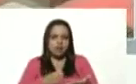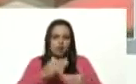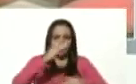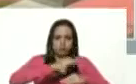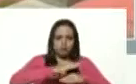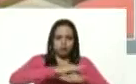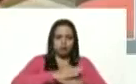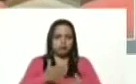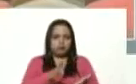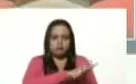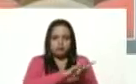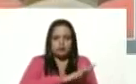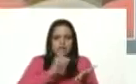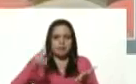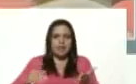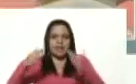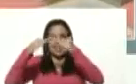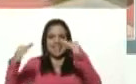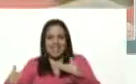los techos,